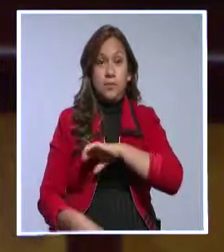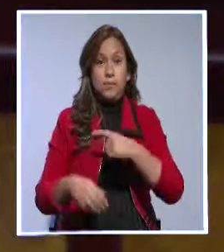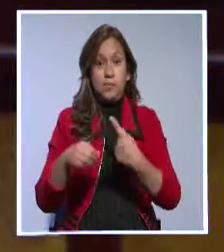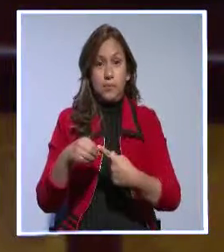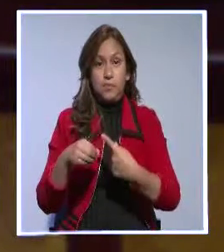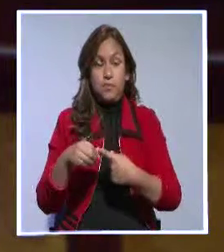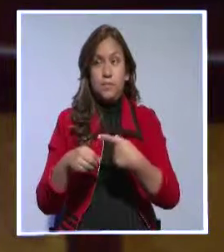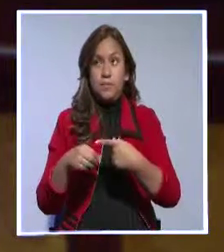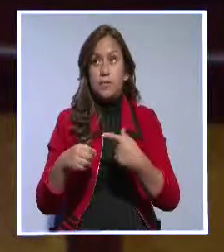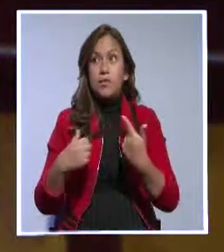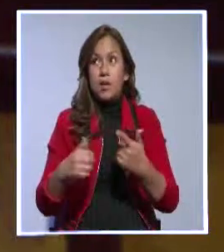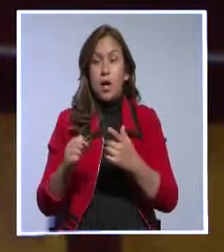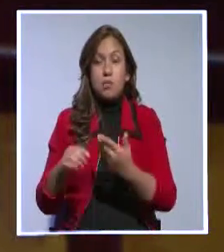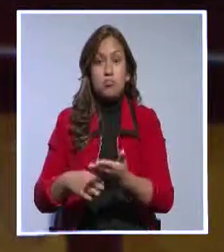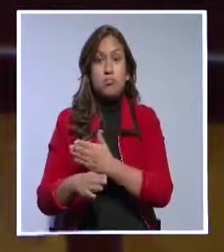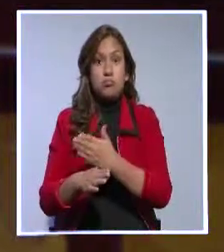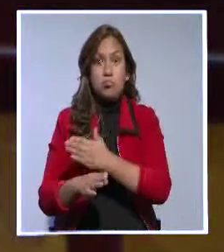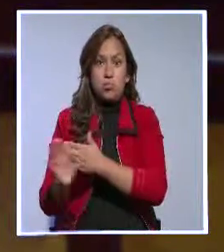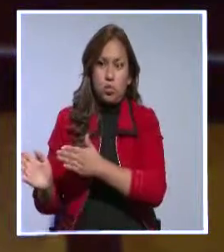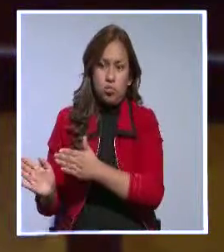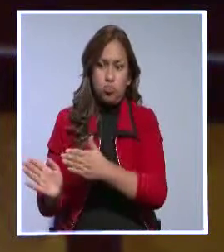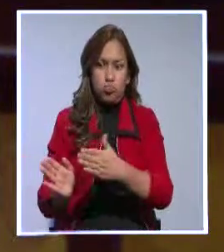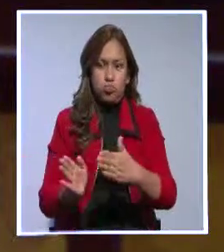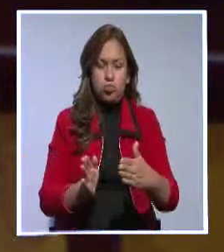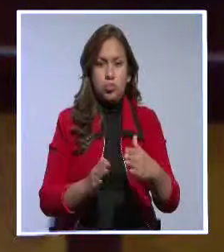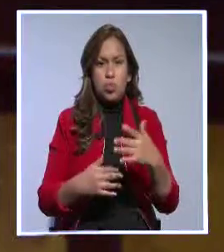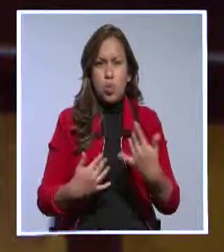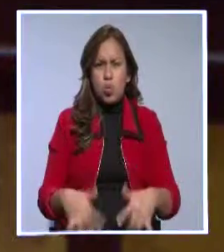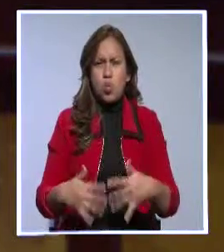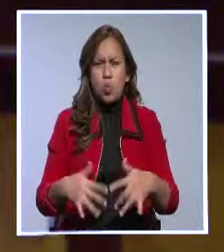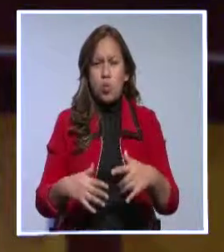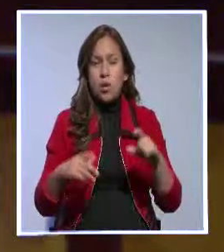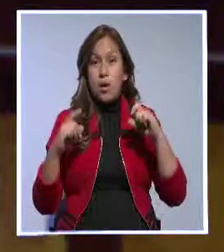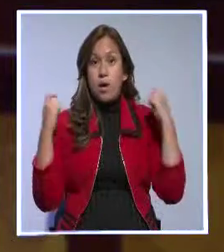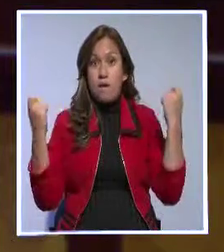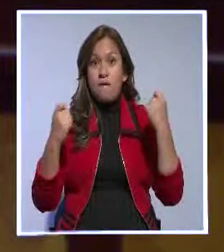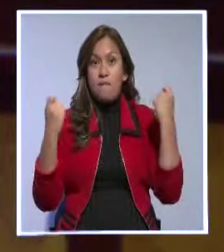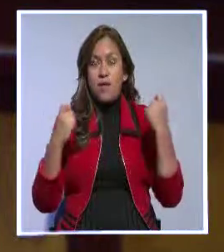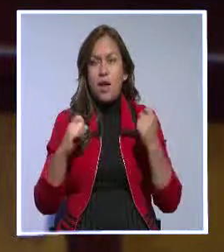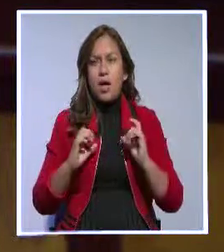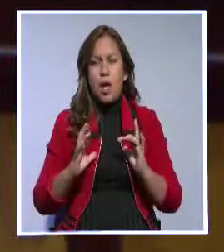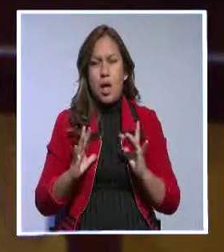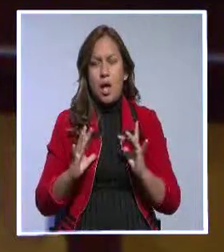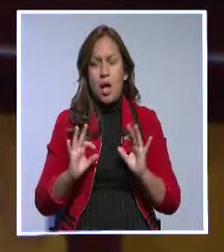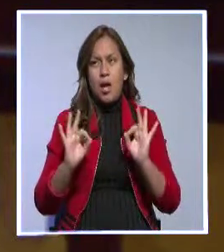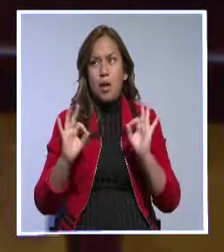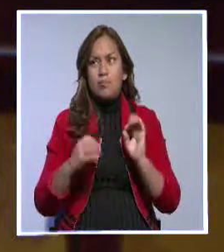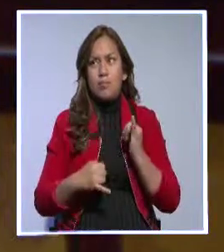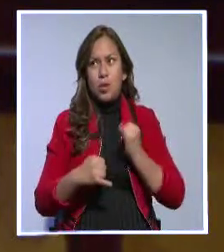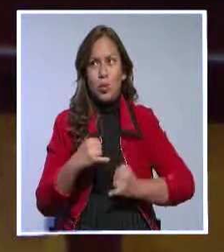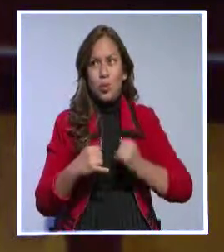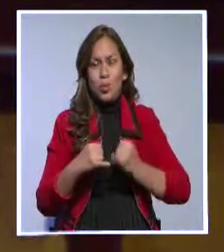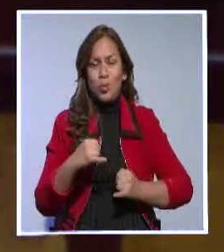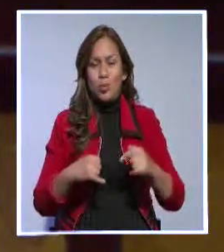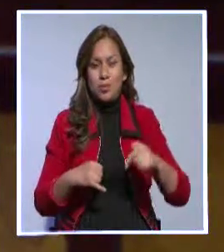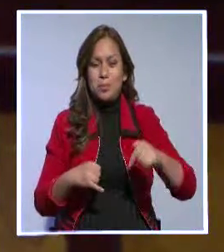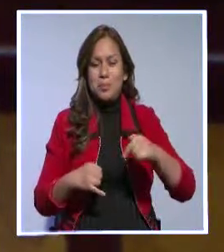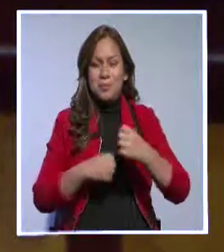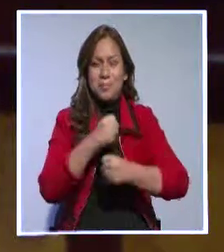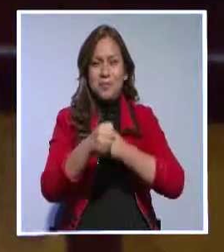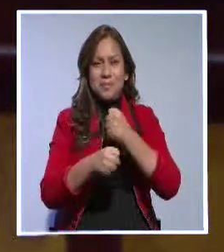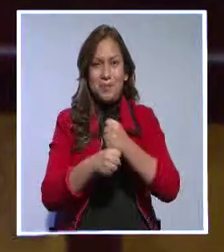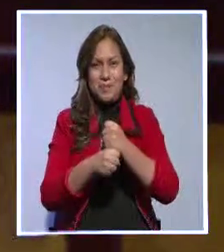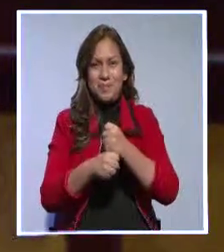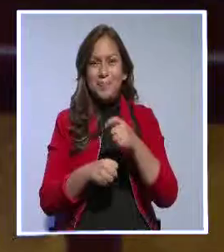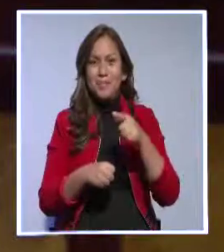preparó un plan de prevención y respuesta en uno de los períodos más largos de este año posiblemente el último verdad y fue